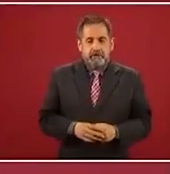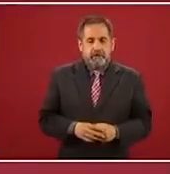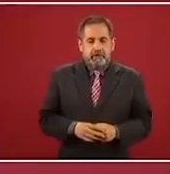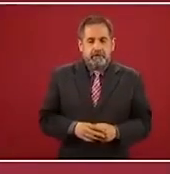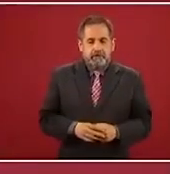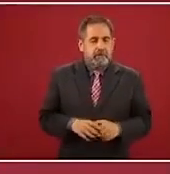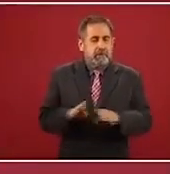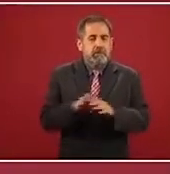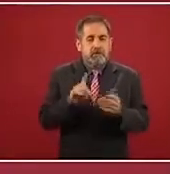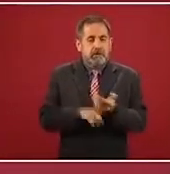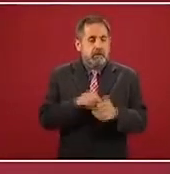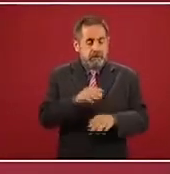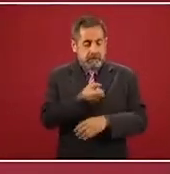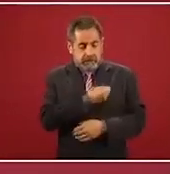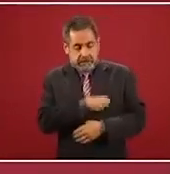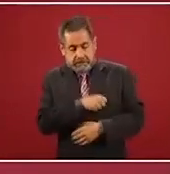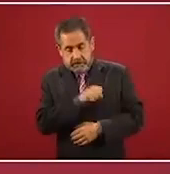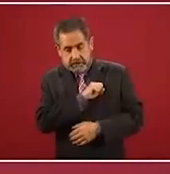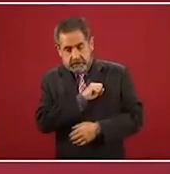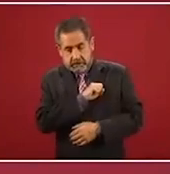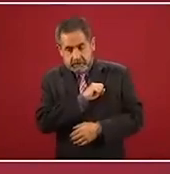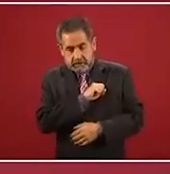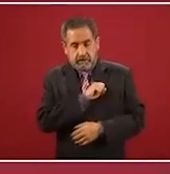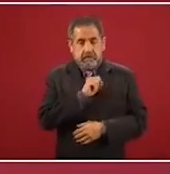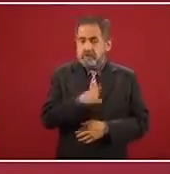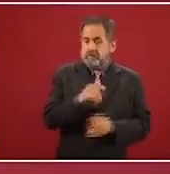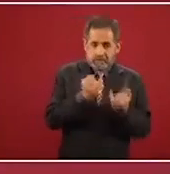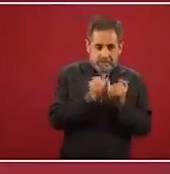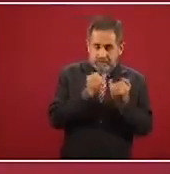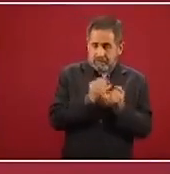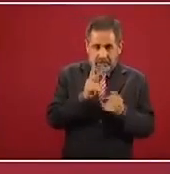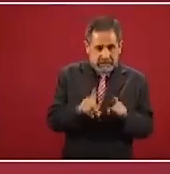En el caso de la salud, igual,